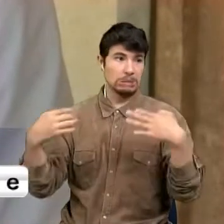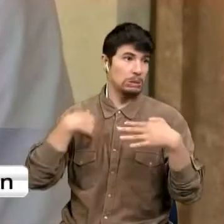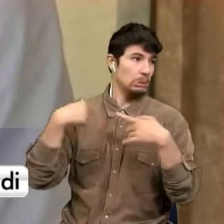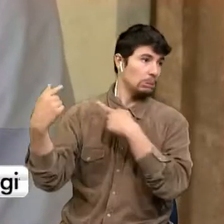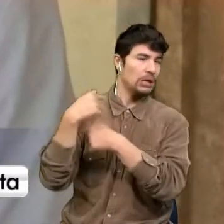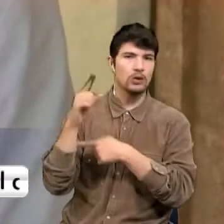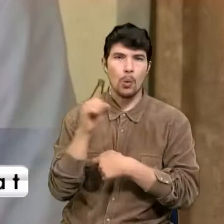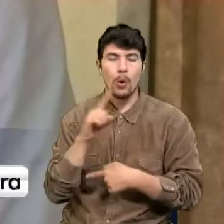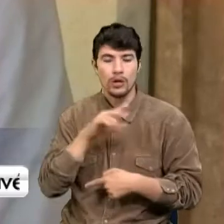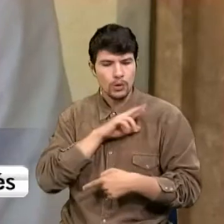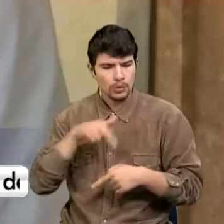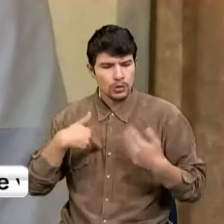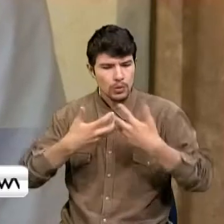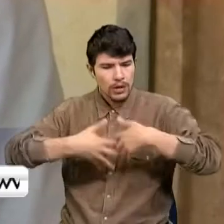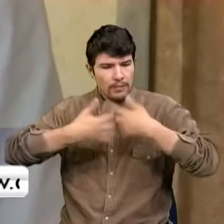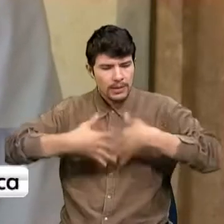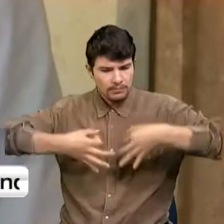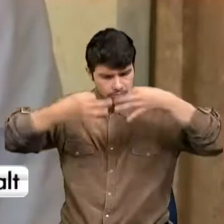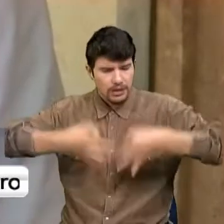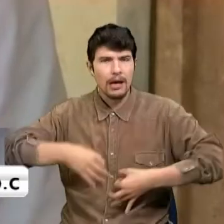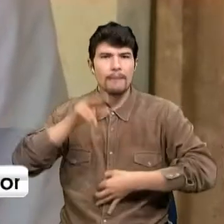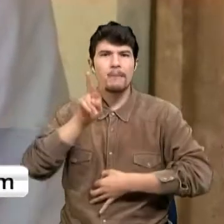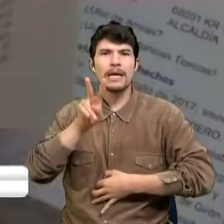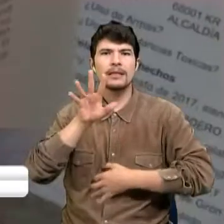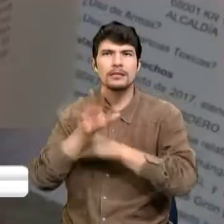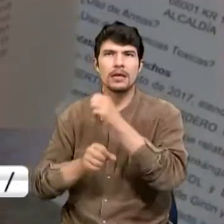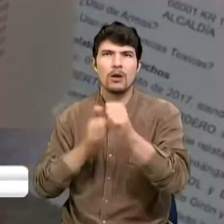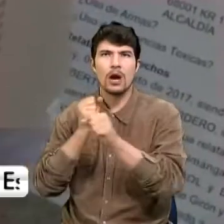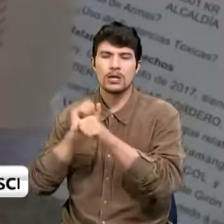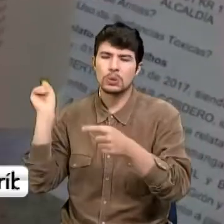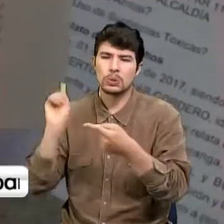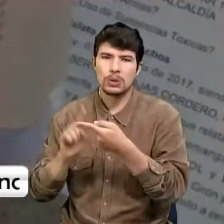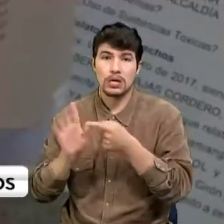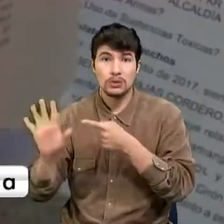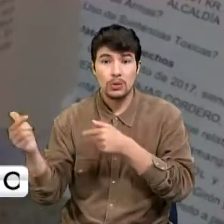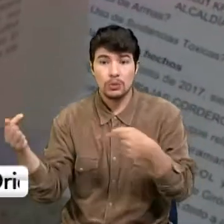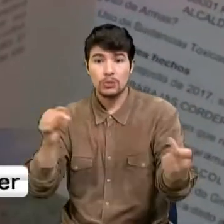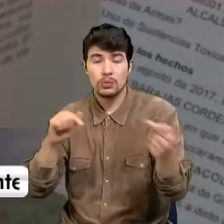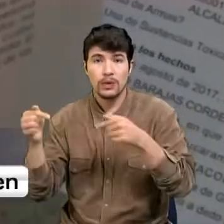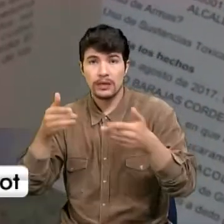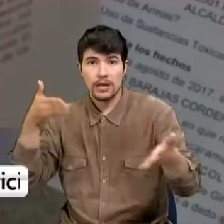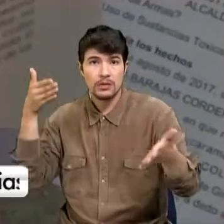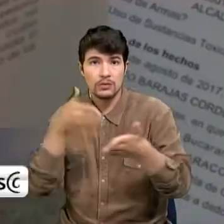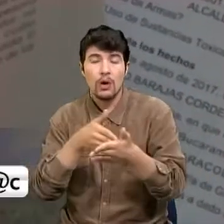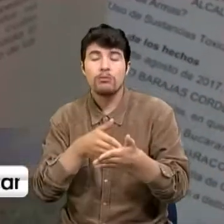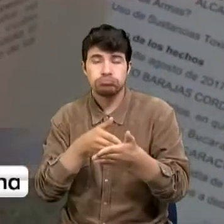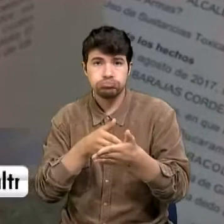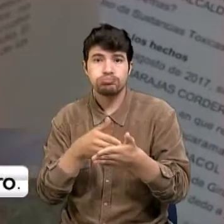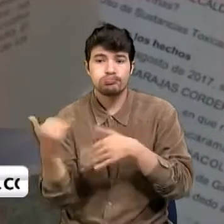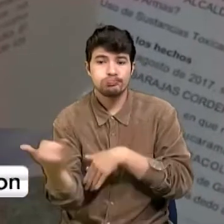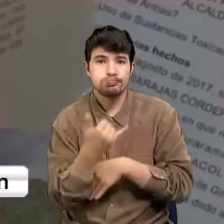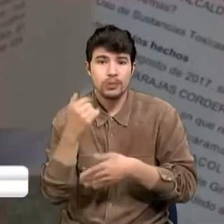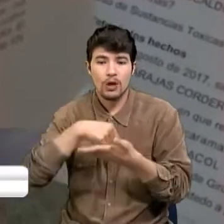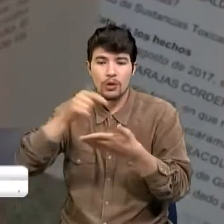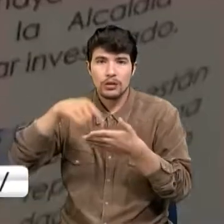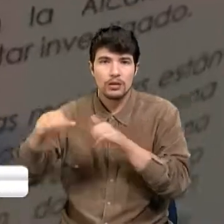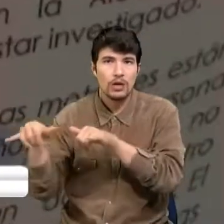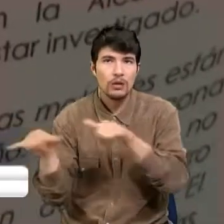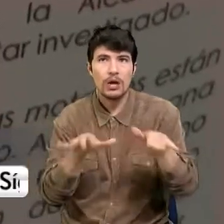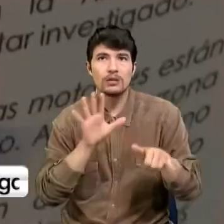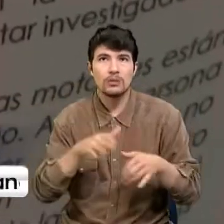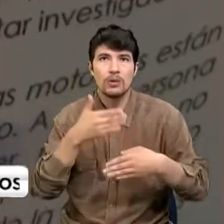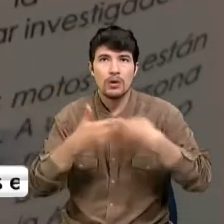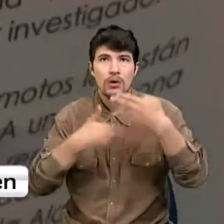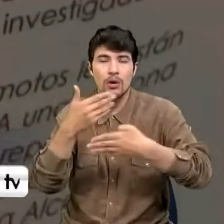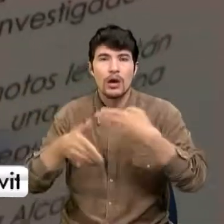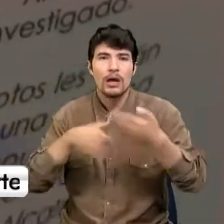somos una empresa que llevamos 25 años en el debate se denunció que existen contratos gemelos que ejecutan el